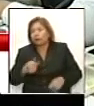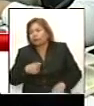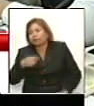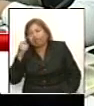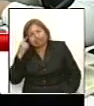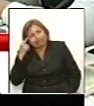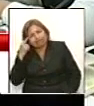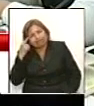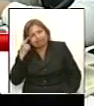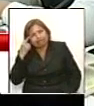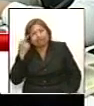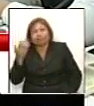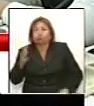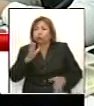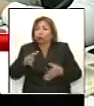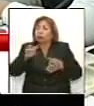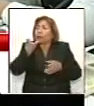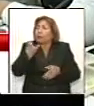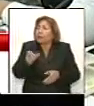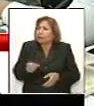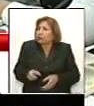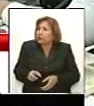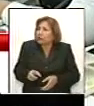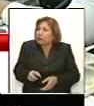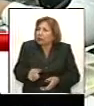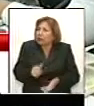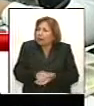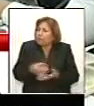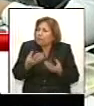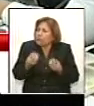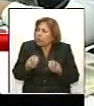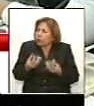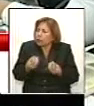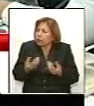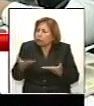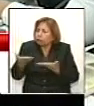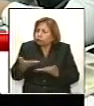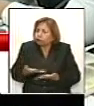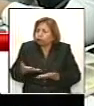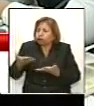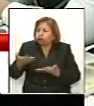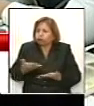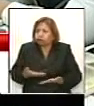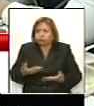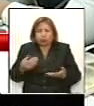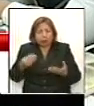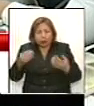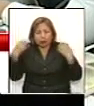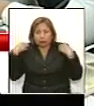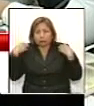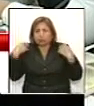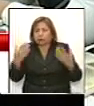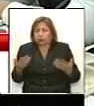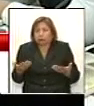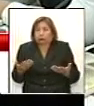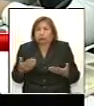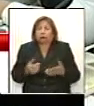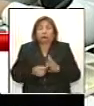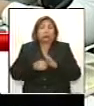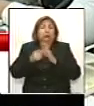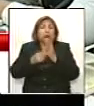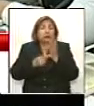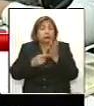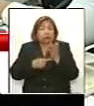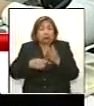pongo en la posición de un ciudadano que muchas veces los he recibido ya ahora en la división de alta tecnología,